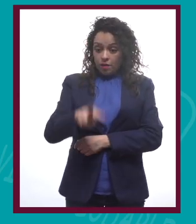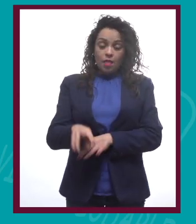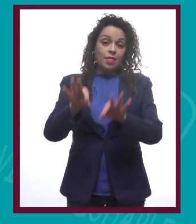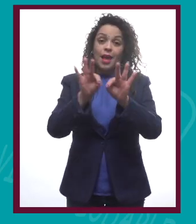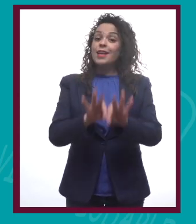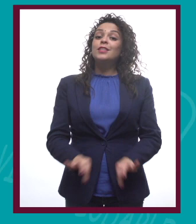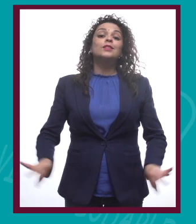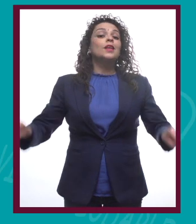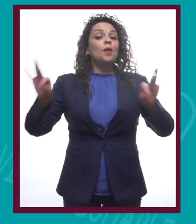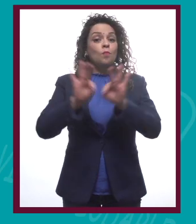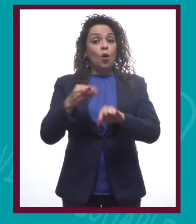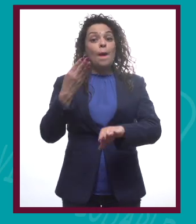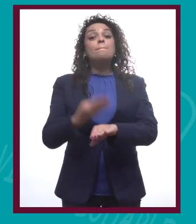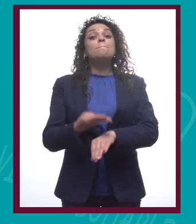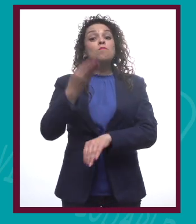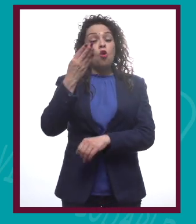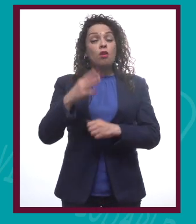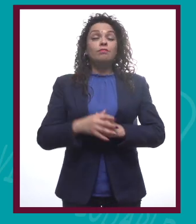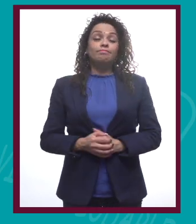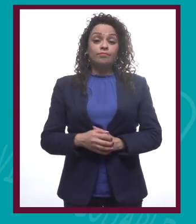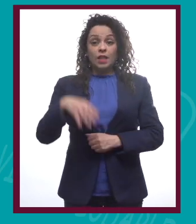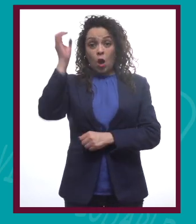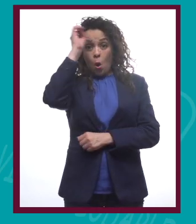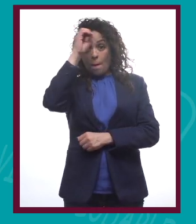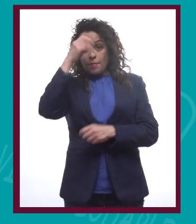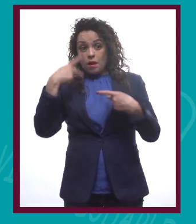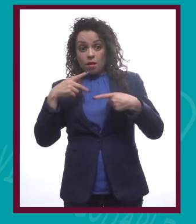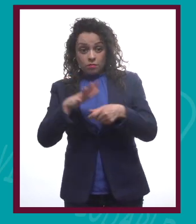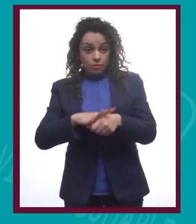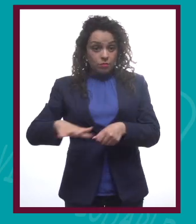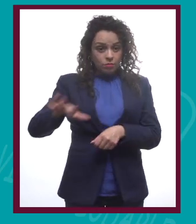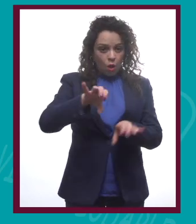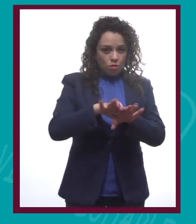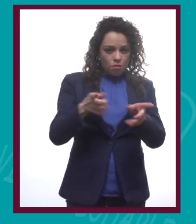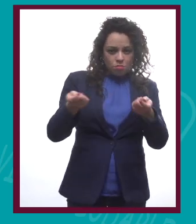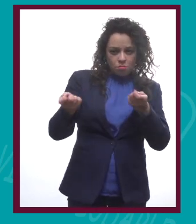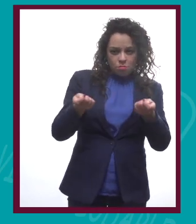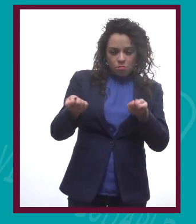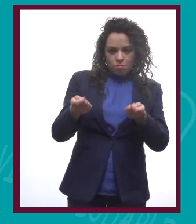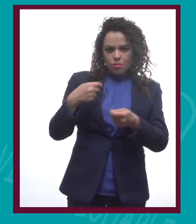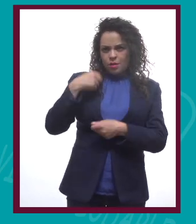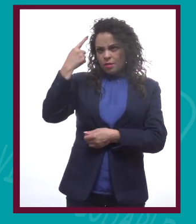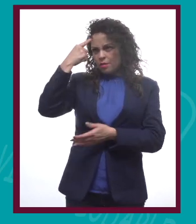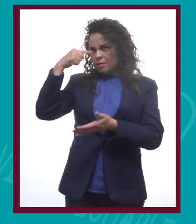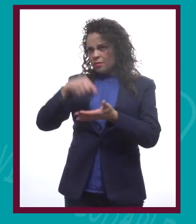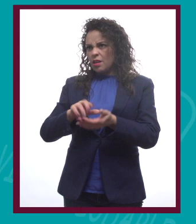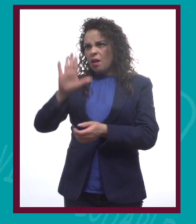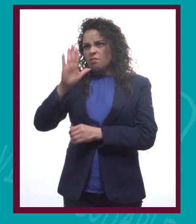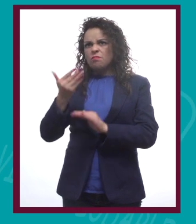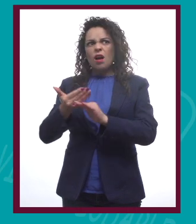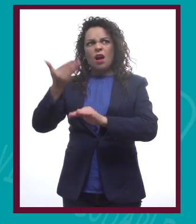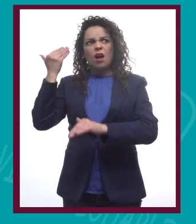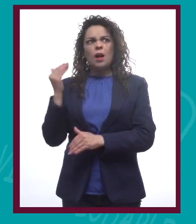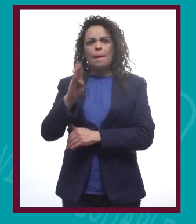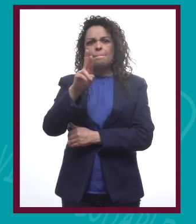ha cobrado mucha importancia. ¿Influir en la opinión pública? Me suena a lo que pasó con el